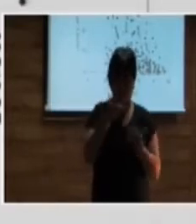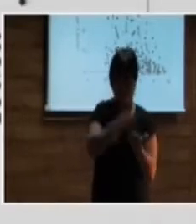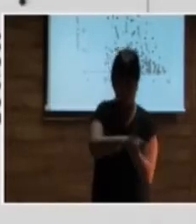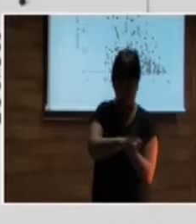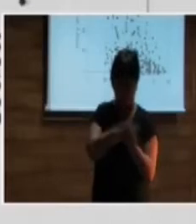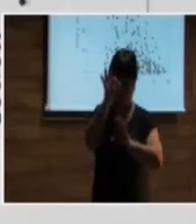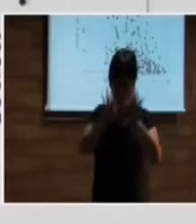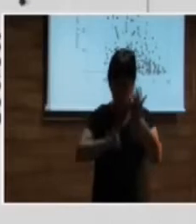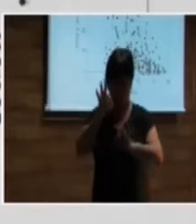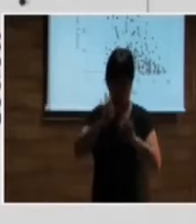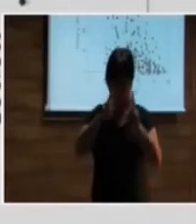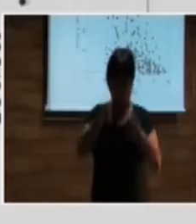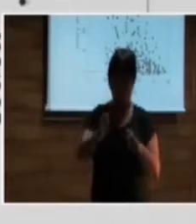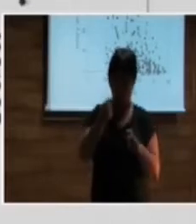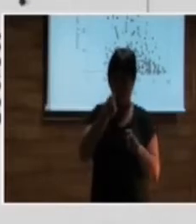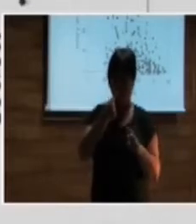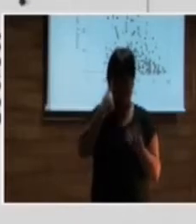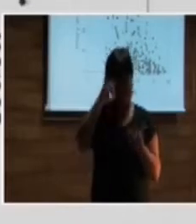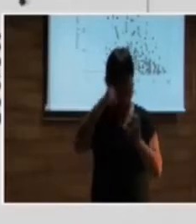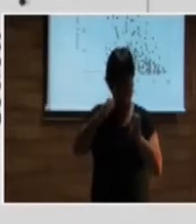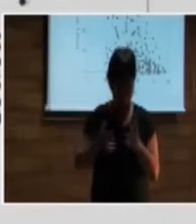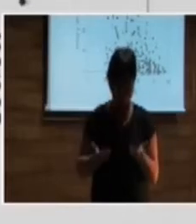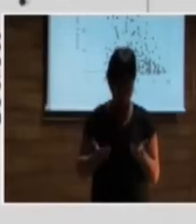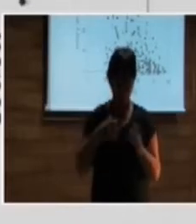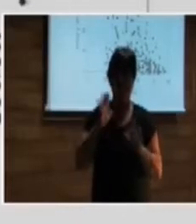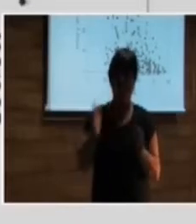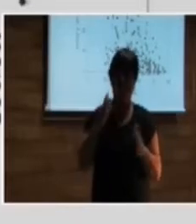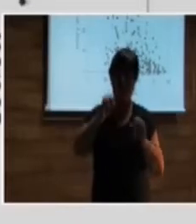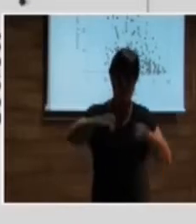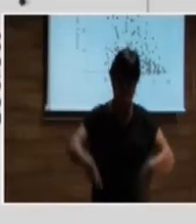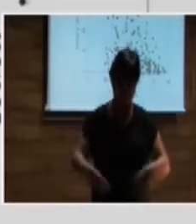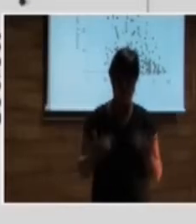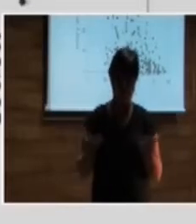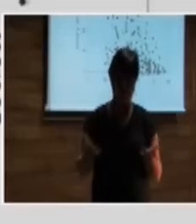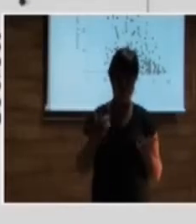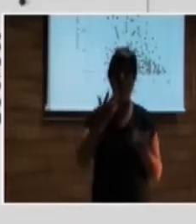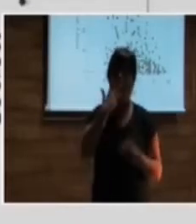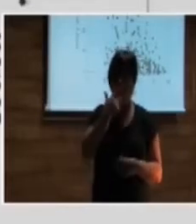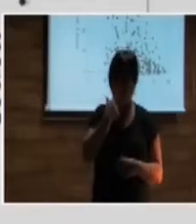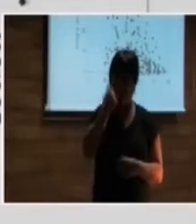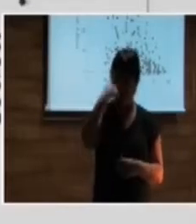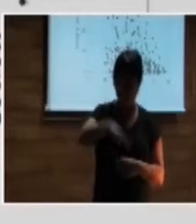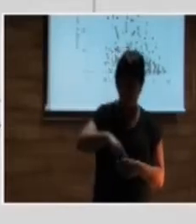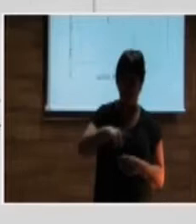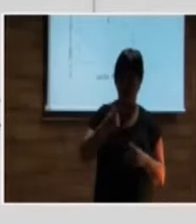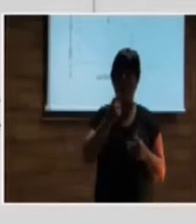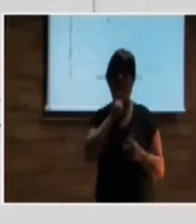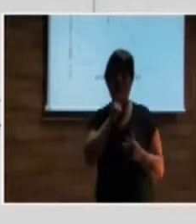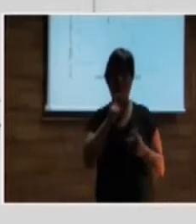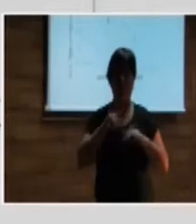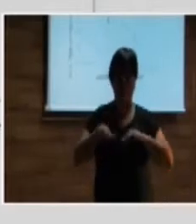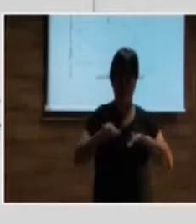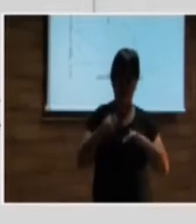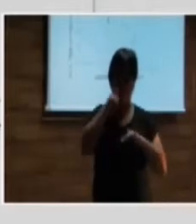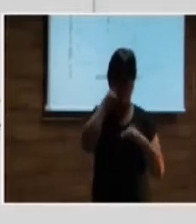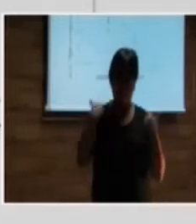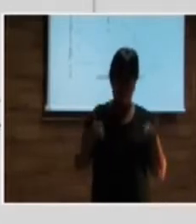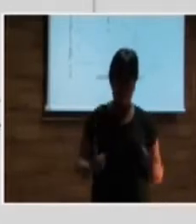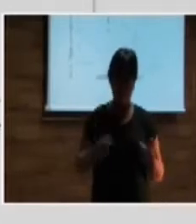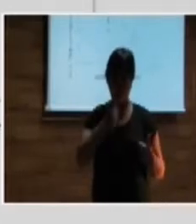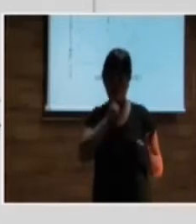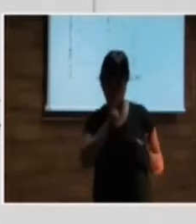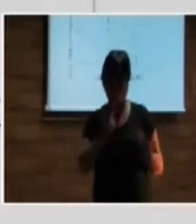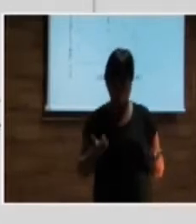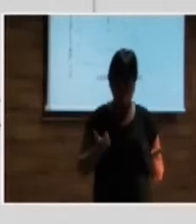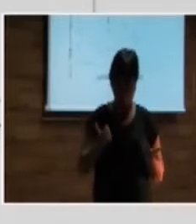cuanto menos antipsicóticos le demos a los pacientes, mucho mejor. Y esto es una manera, conocer que existen alteraciones de los ritmos biológicos. En la enfermedad de Alzheimer tiene